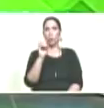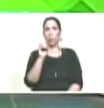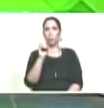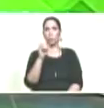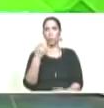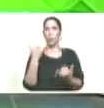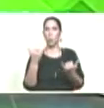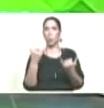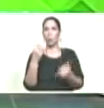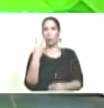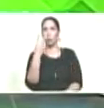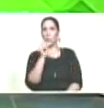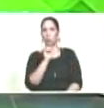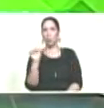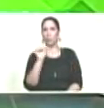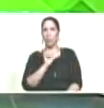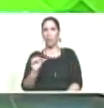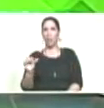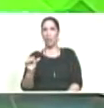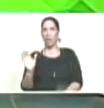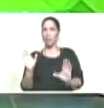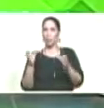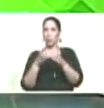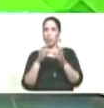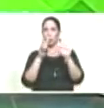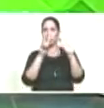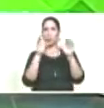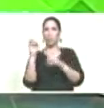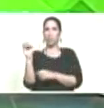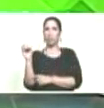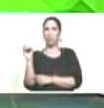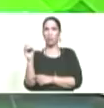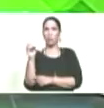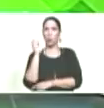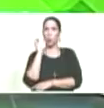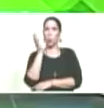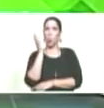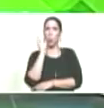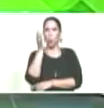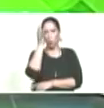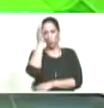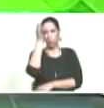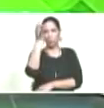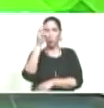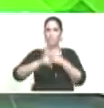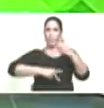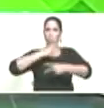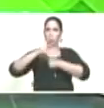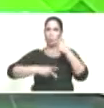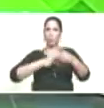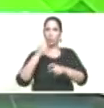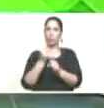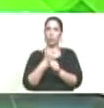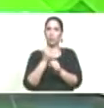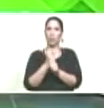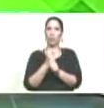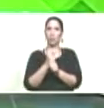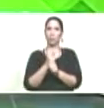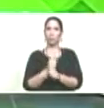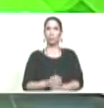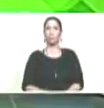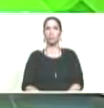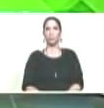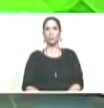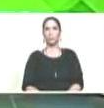Recientemente, hace 2 semanas, se reunieron los 700 consejos productivos de trabajadores, los CPT, que yo creé hace